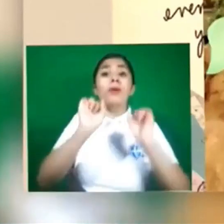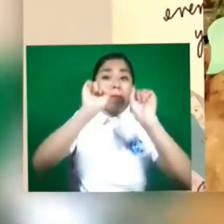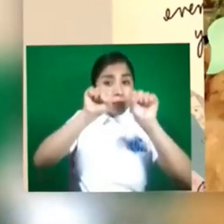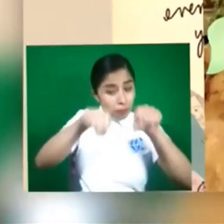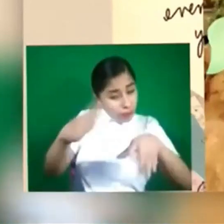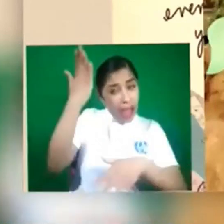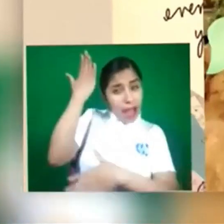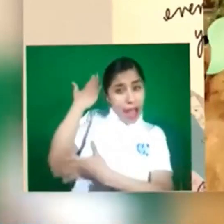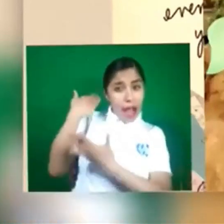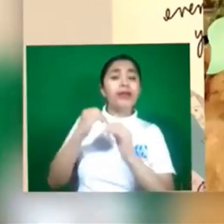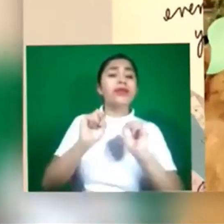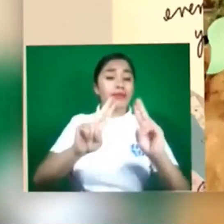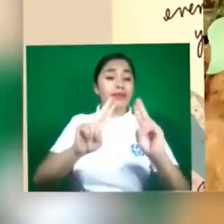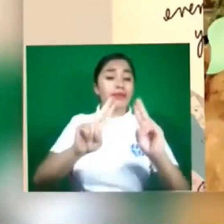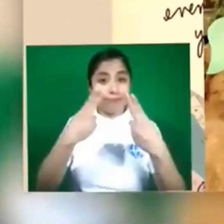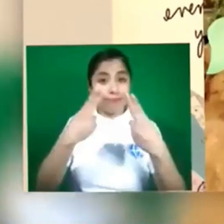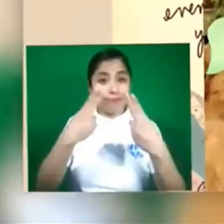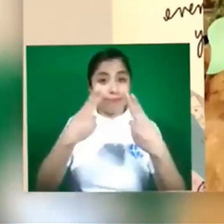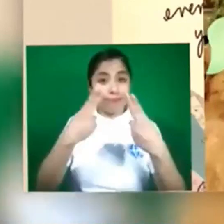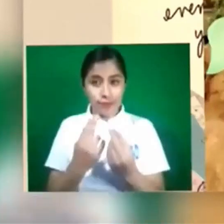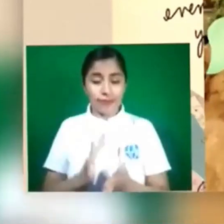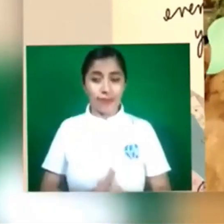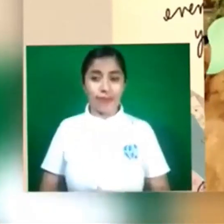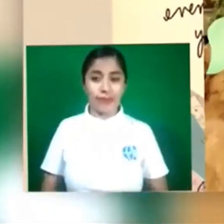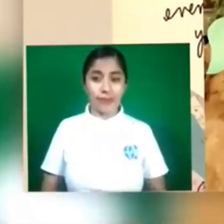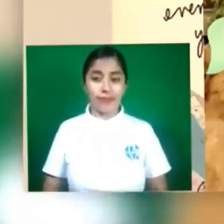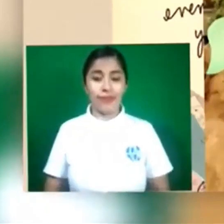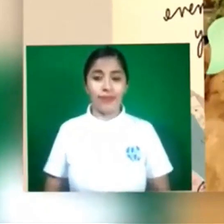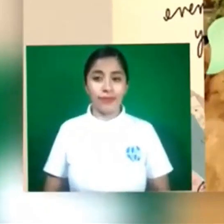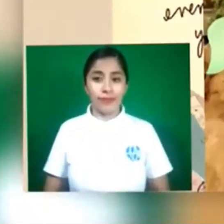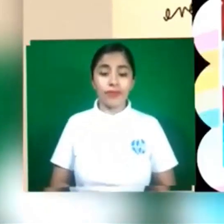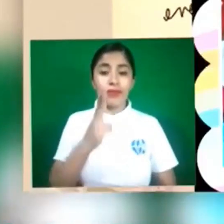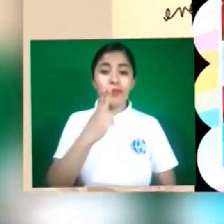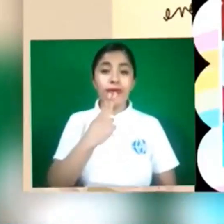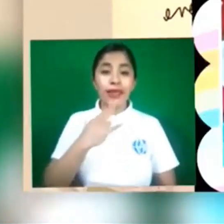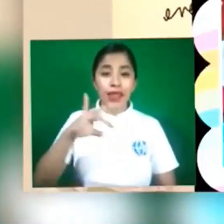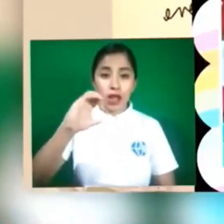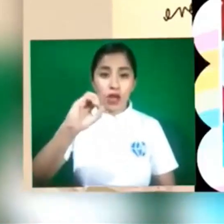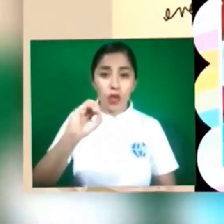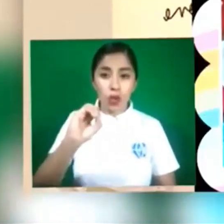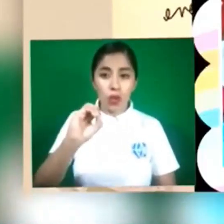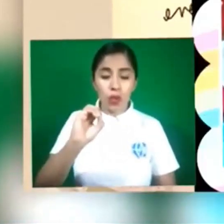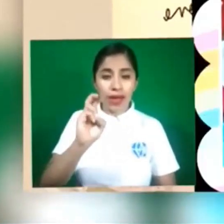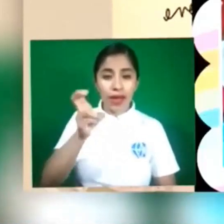Has sido capaz de hacerlo. Se ven collages de fotos que tienen burbujas de diálogo.